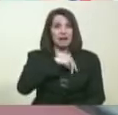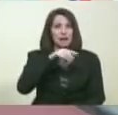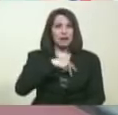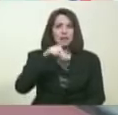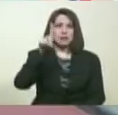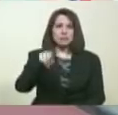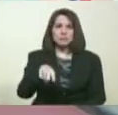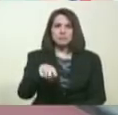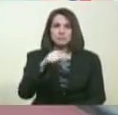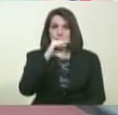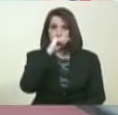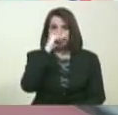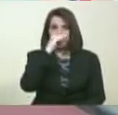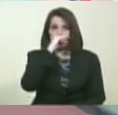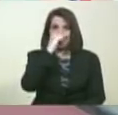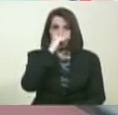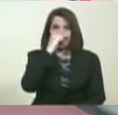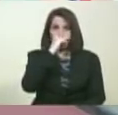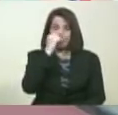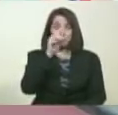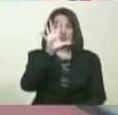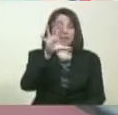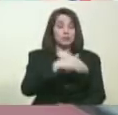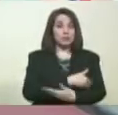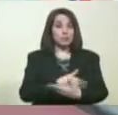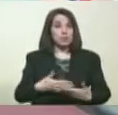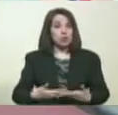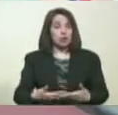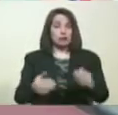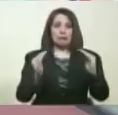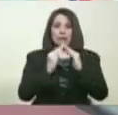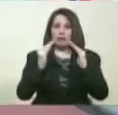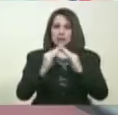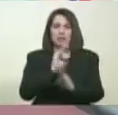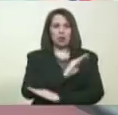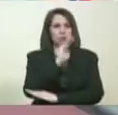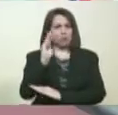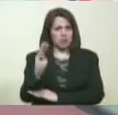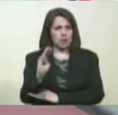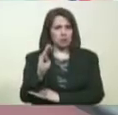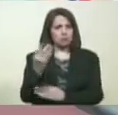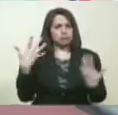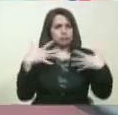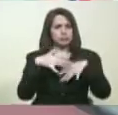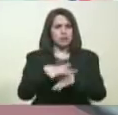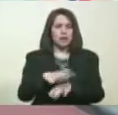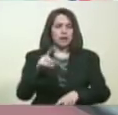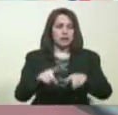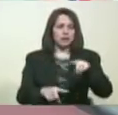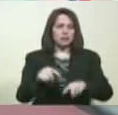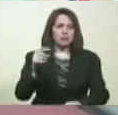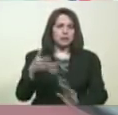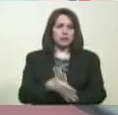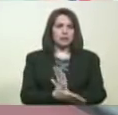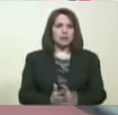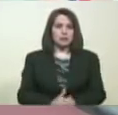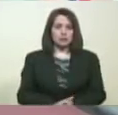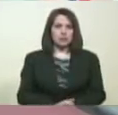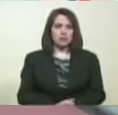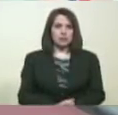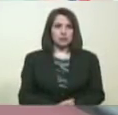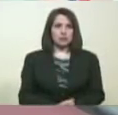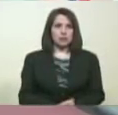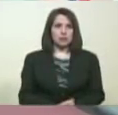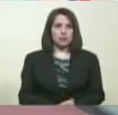Hogares de la Patria y vamos a llegar a 5 millones de hogares protegidos integralmente. Entonces, Henry Faltrom